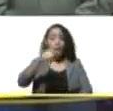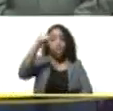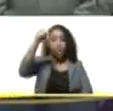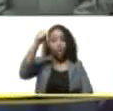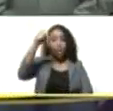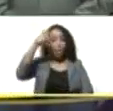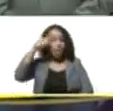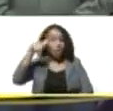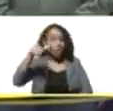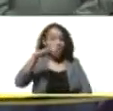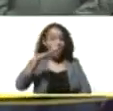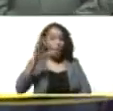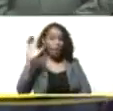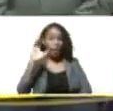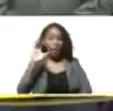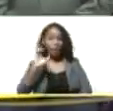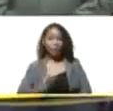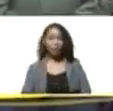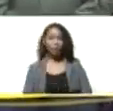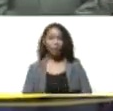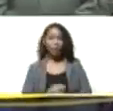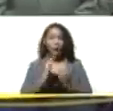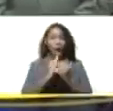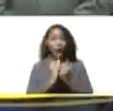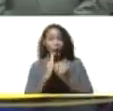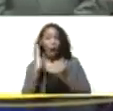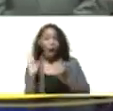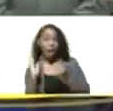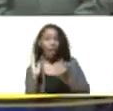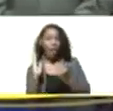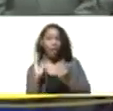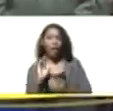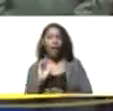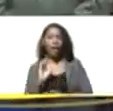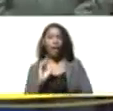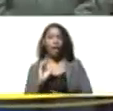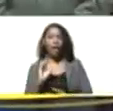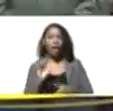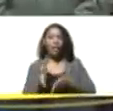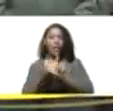ciudad, al lado del cuartel San Carlos,